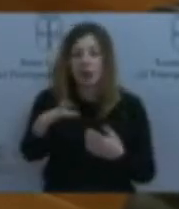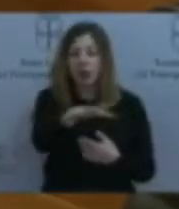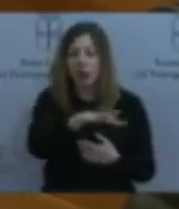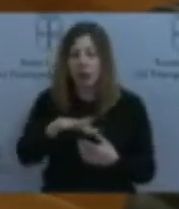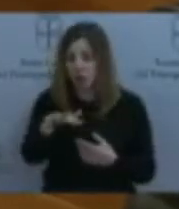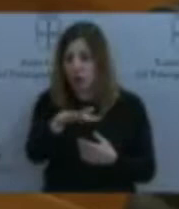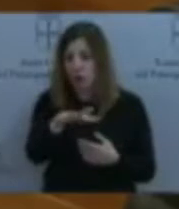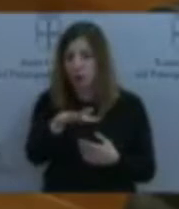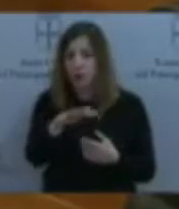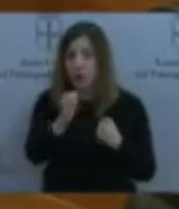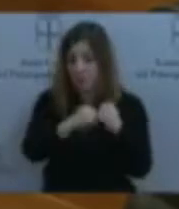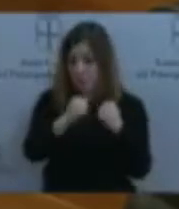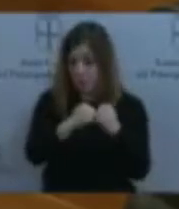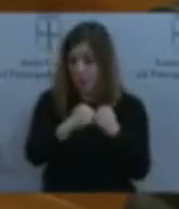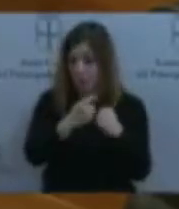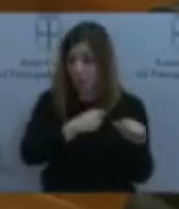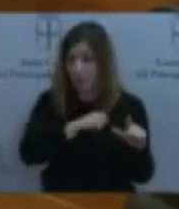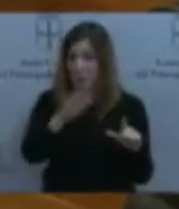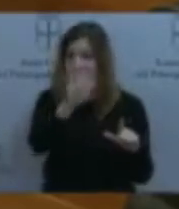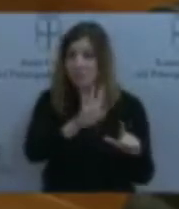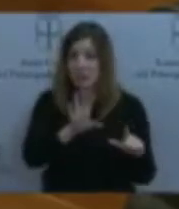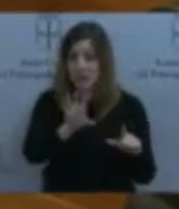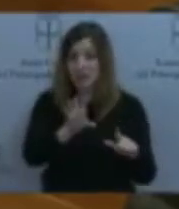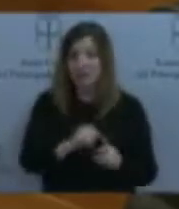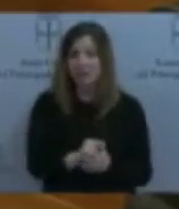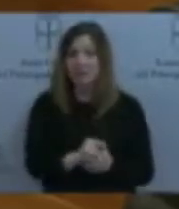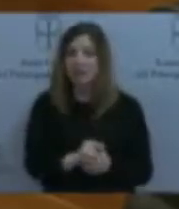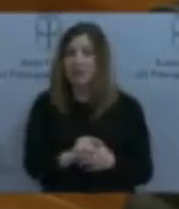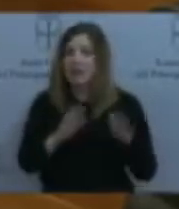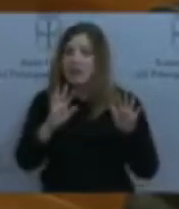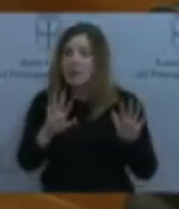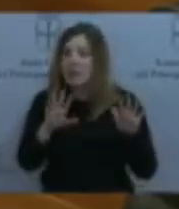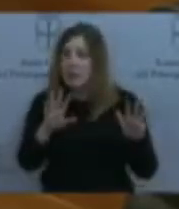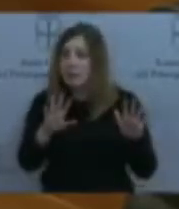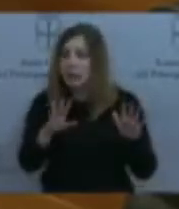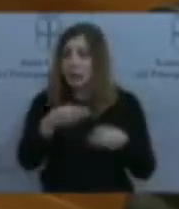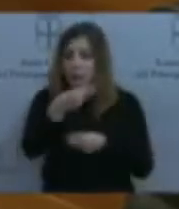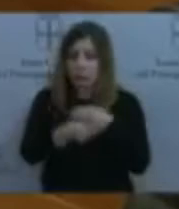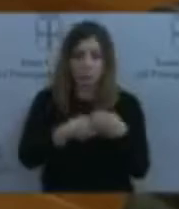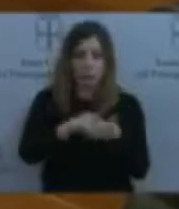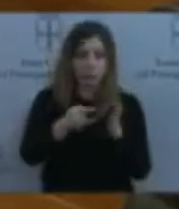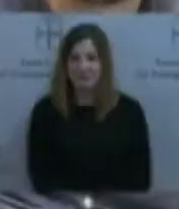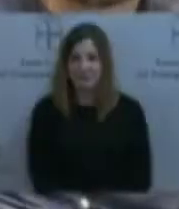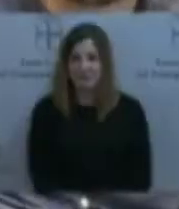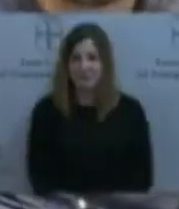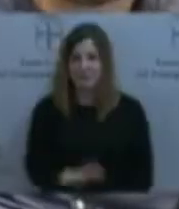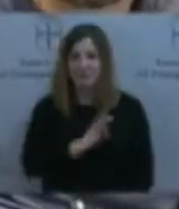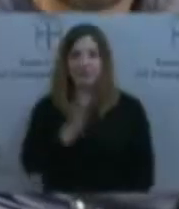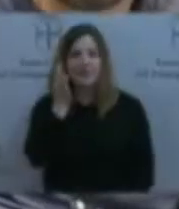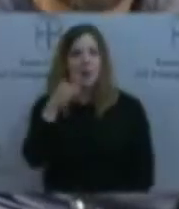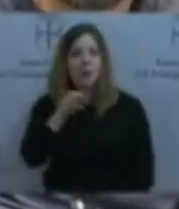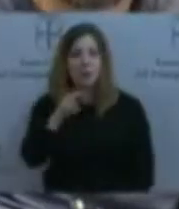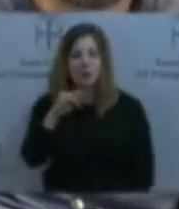no me corrige, pero sí que en la ejecución del proyecto la consejería actuará con total responsabilidad. Muchas gracias. En primer lugar,